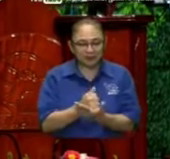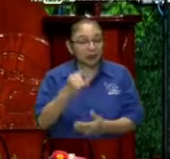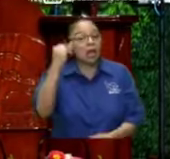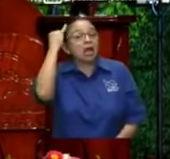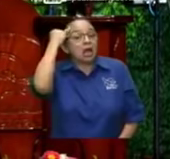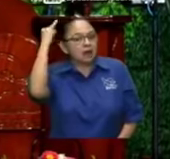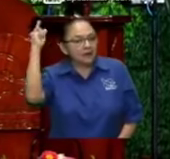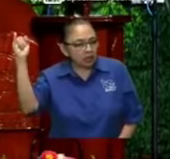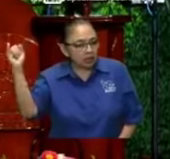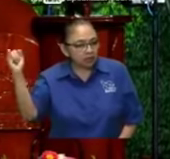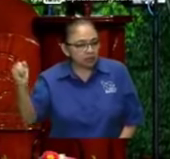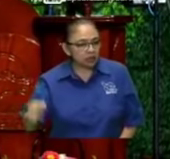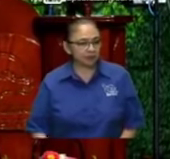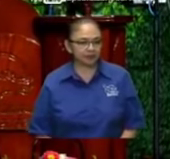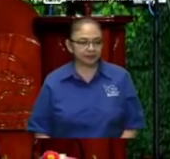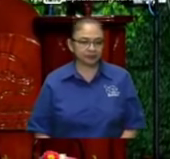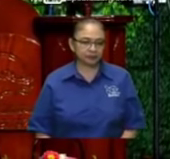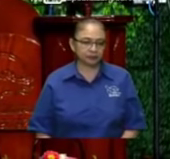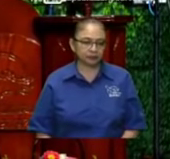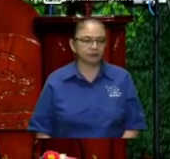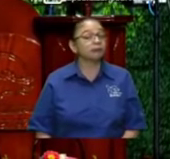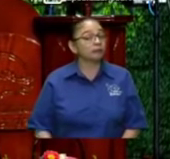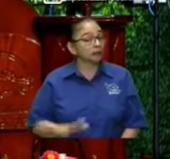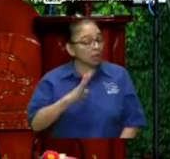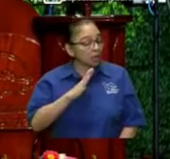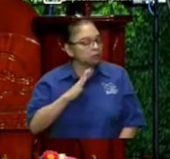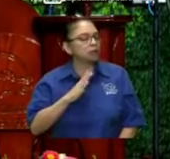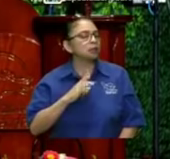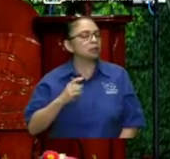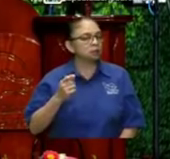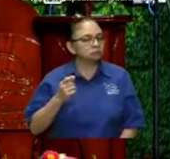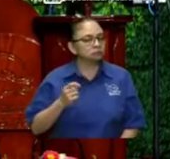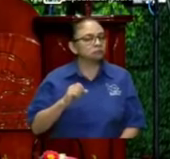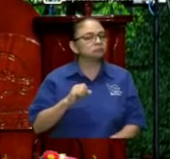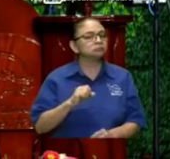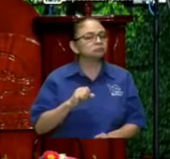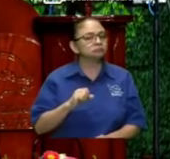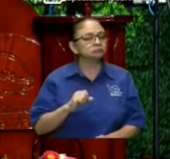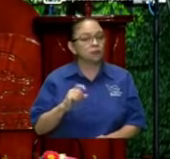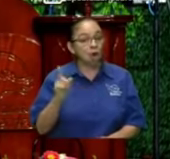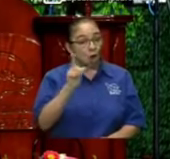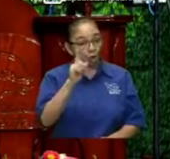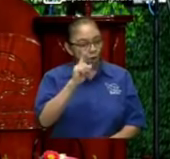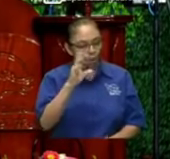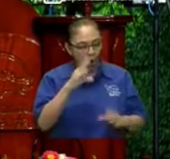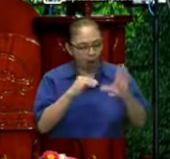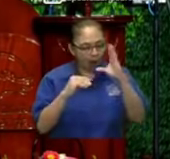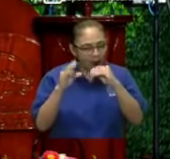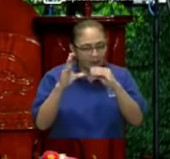Imagínense, ¿tú sabes que las hermanas tienen cierta forma de comunicarse? Sin hablar.